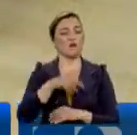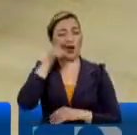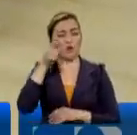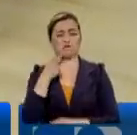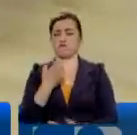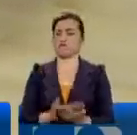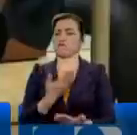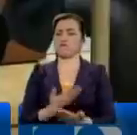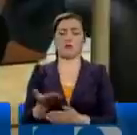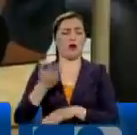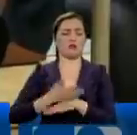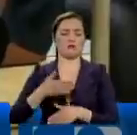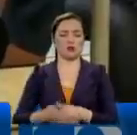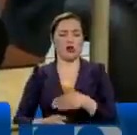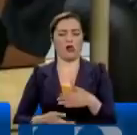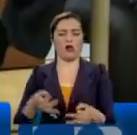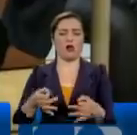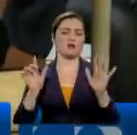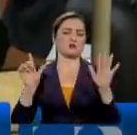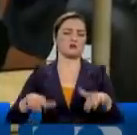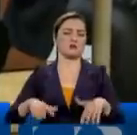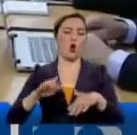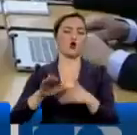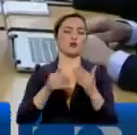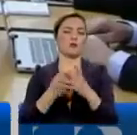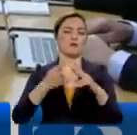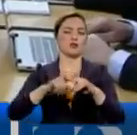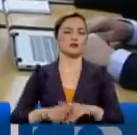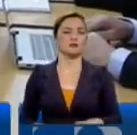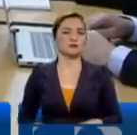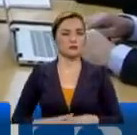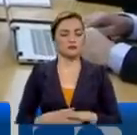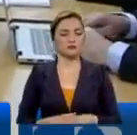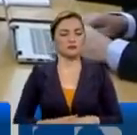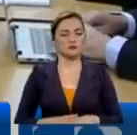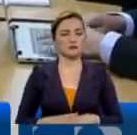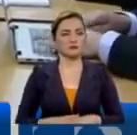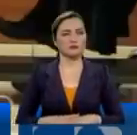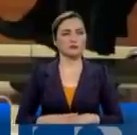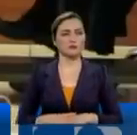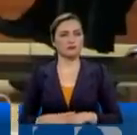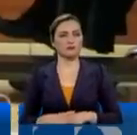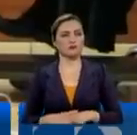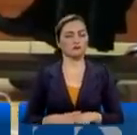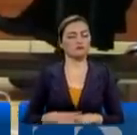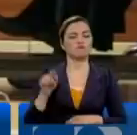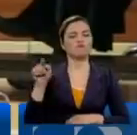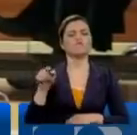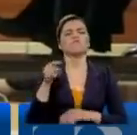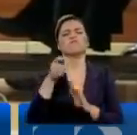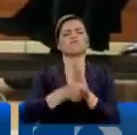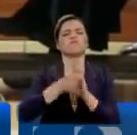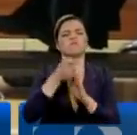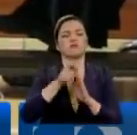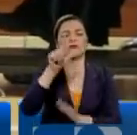tras 7 meses retoma el caso Singe en la Corte Nacional de Justicia en audiencia de juzgamiento. Frente al tribunal integrado por